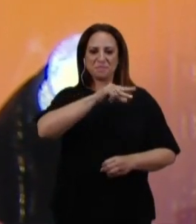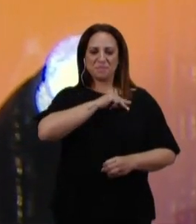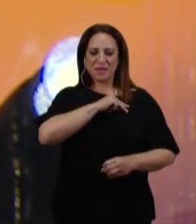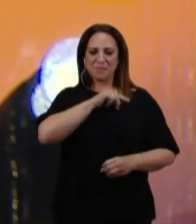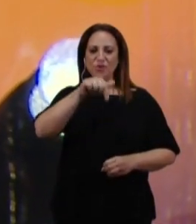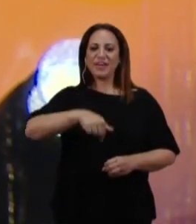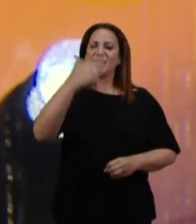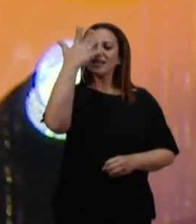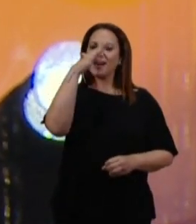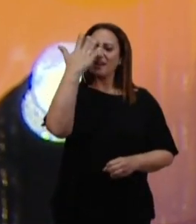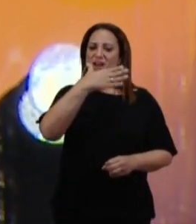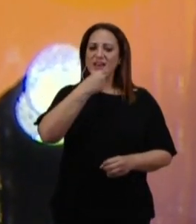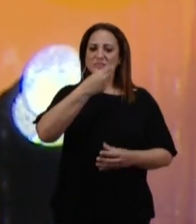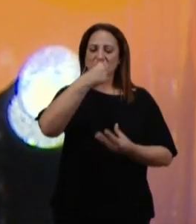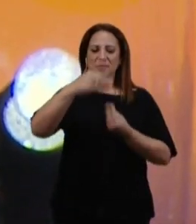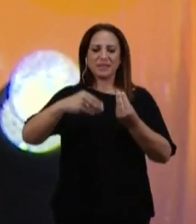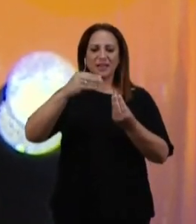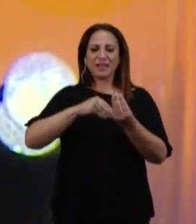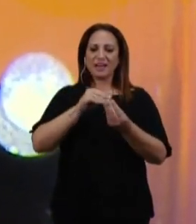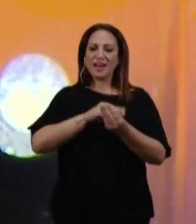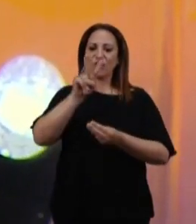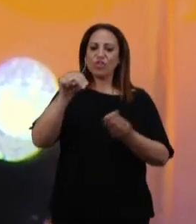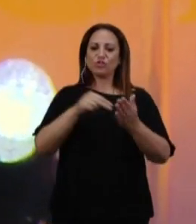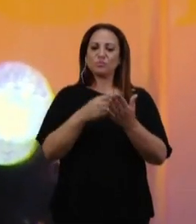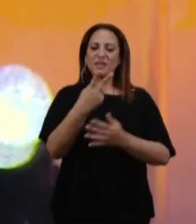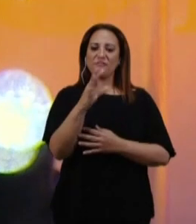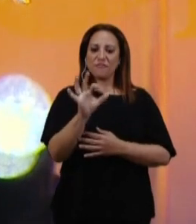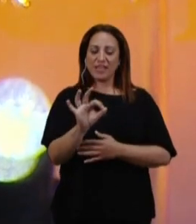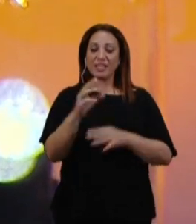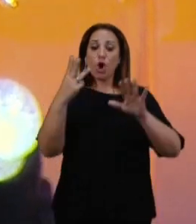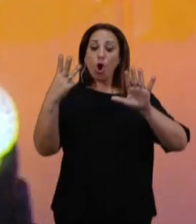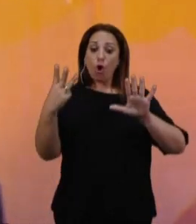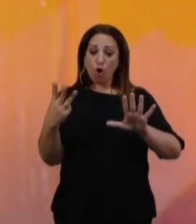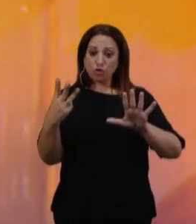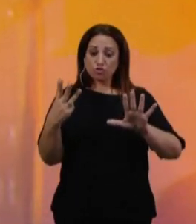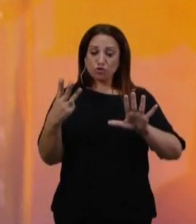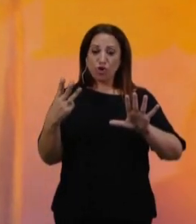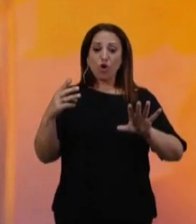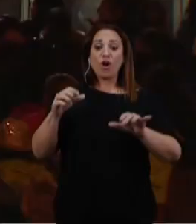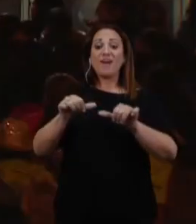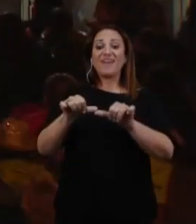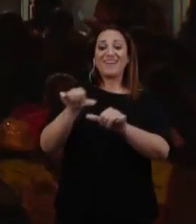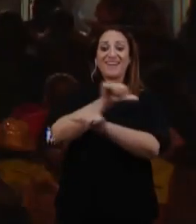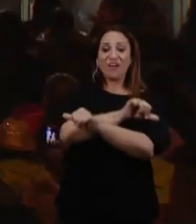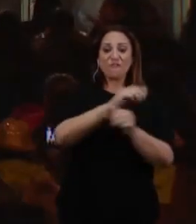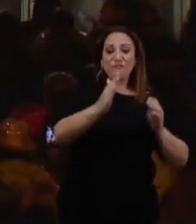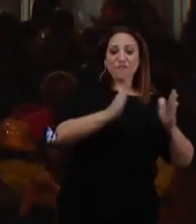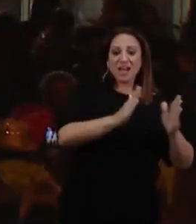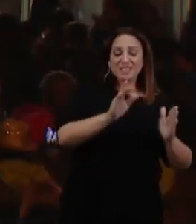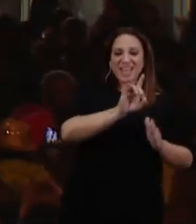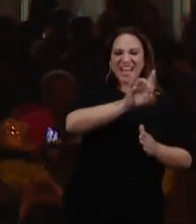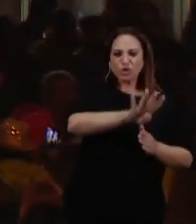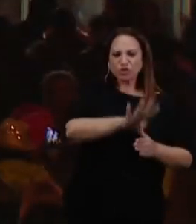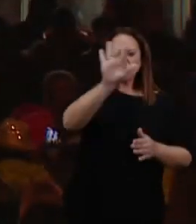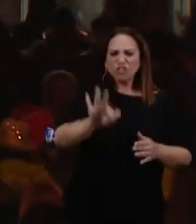Gran Canaria 2020. Antes que nada, 8 murgas en la final, 14 se han quedado en el camino. El aplauso para las 22 que nos han